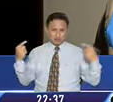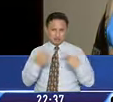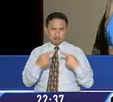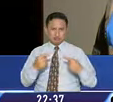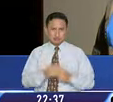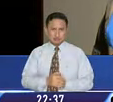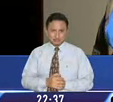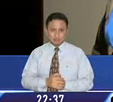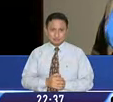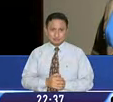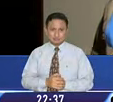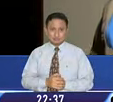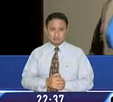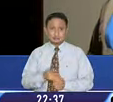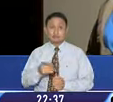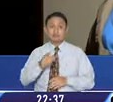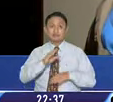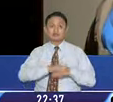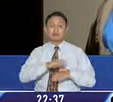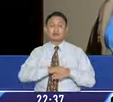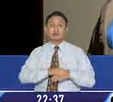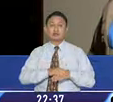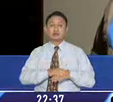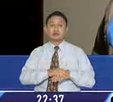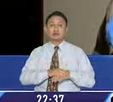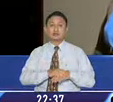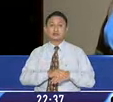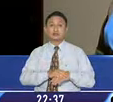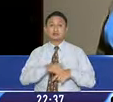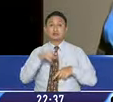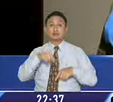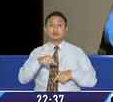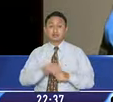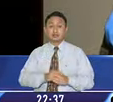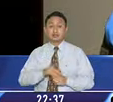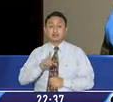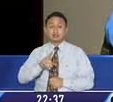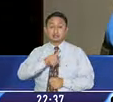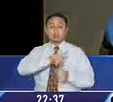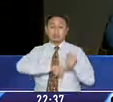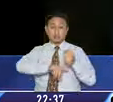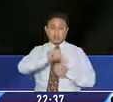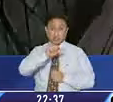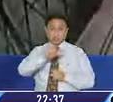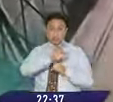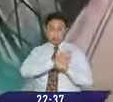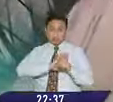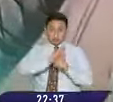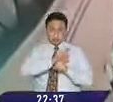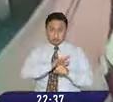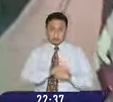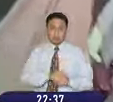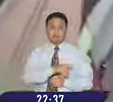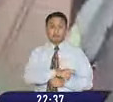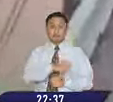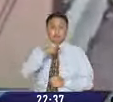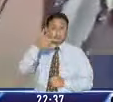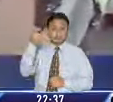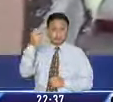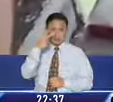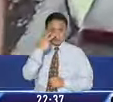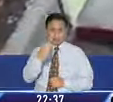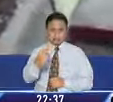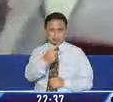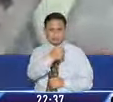motivados por un presunto acoso a las hijas de la Oyoxisa. Una cámara de seguridad fue testigo